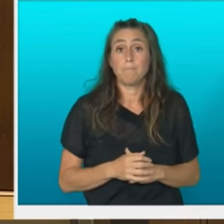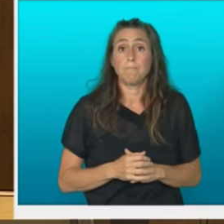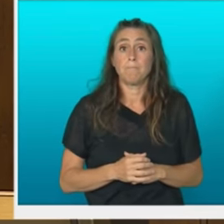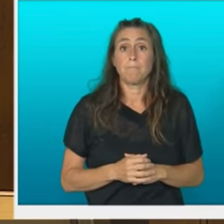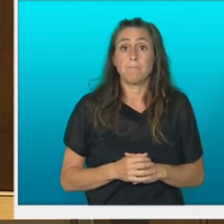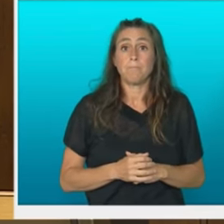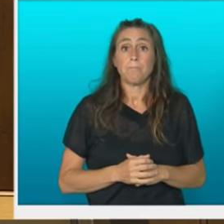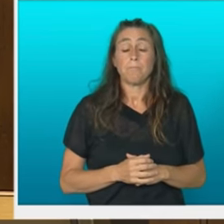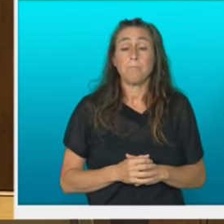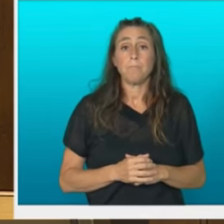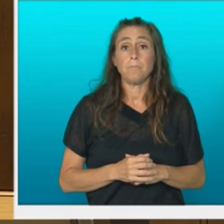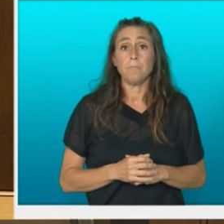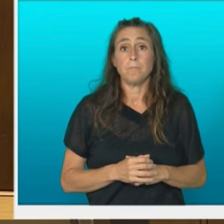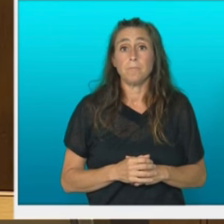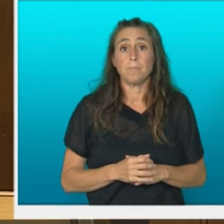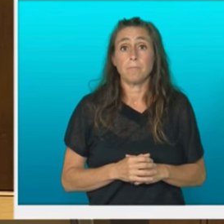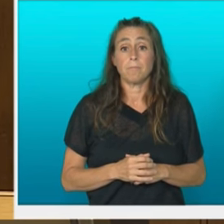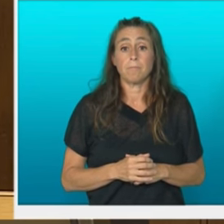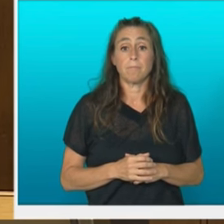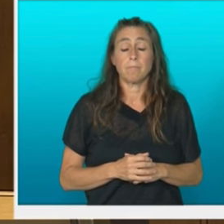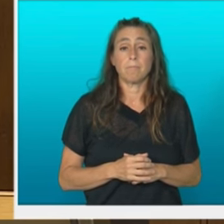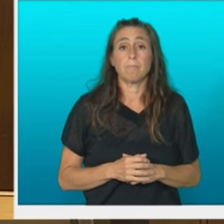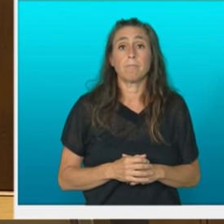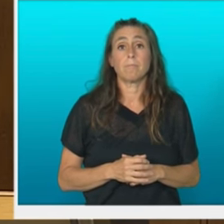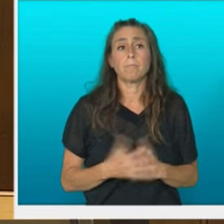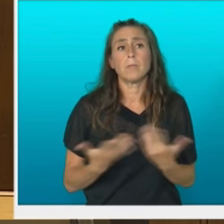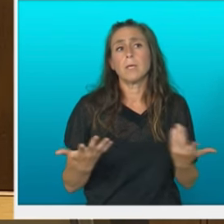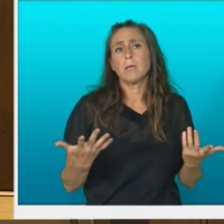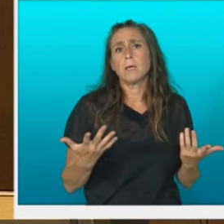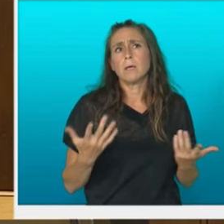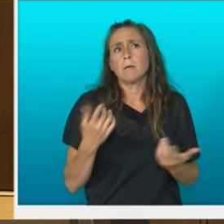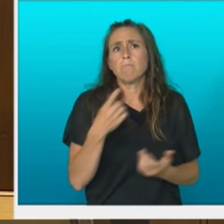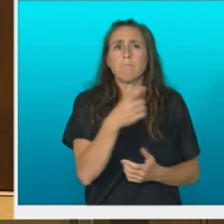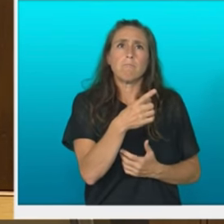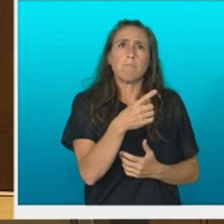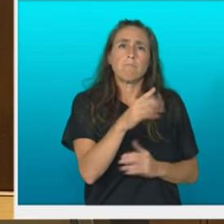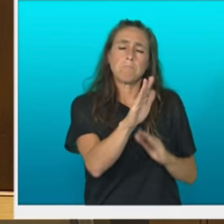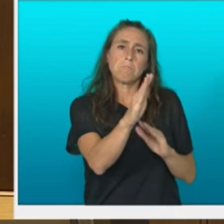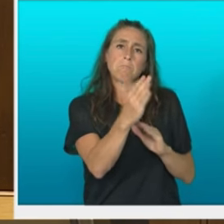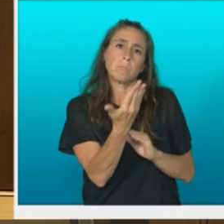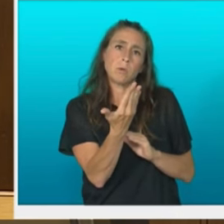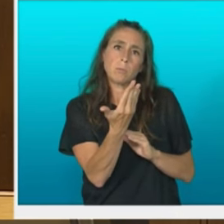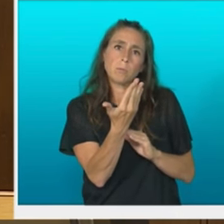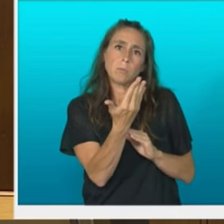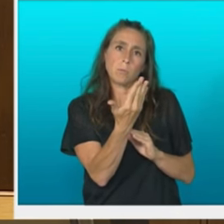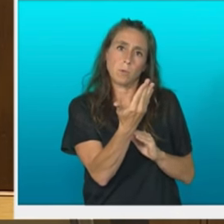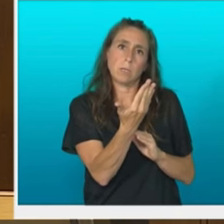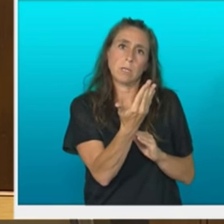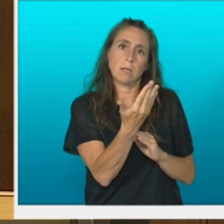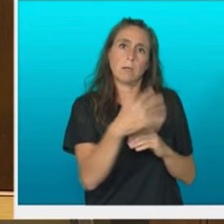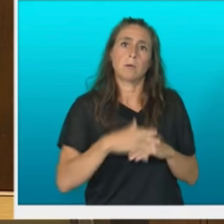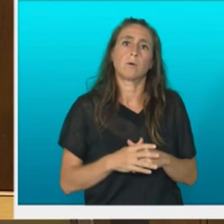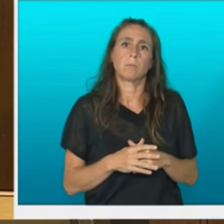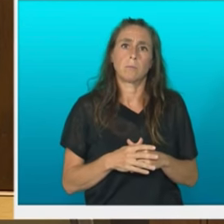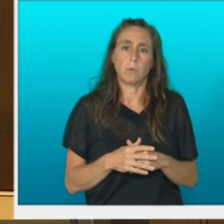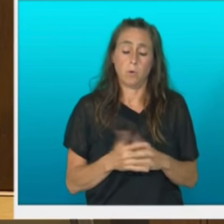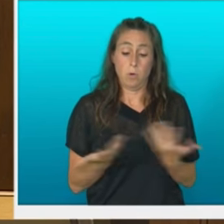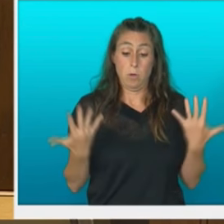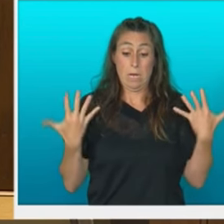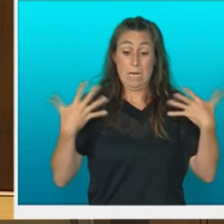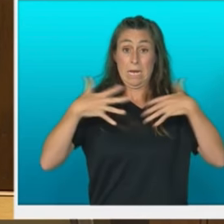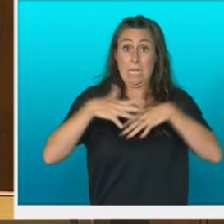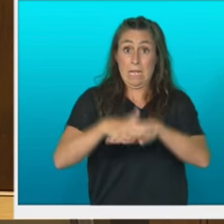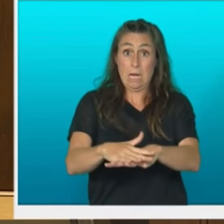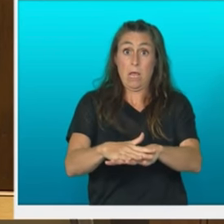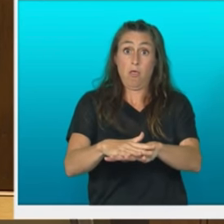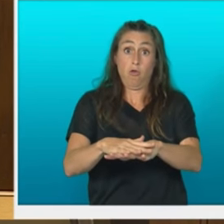ustez hoi nos ha planteado la reintegración foral plena ni quisea saber si esto lo ha